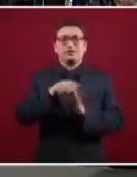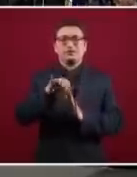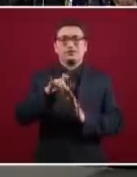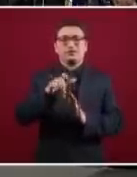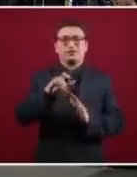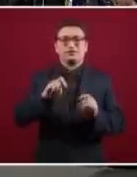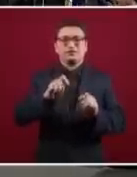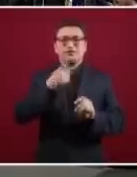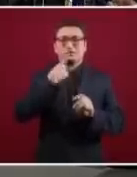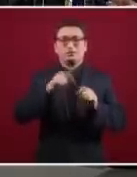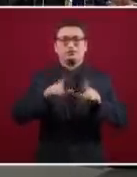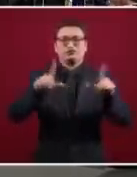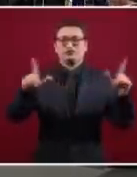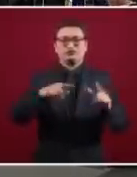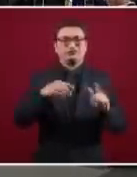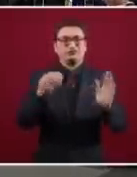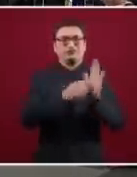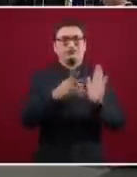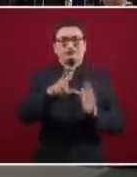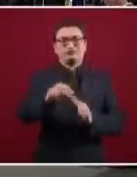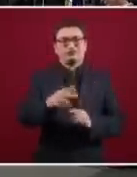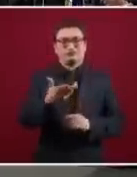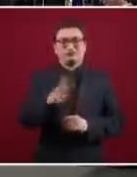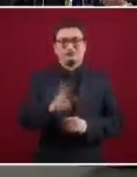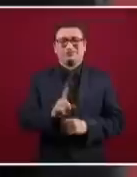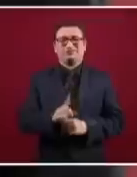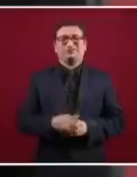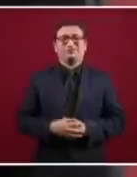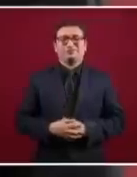este este